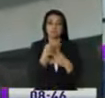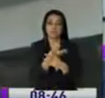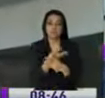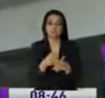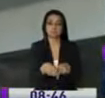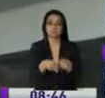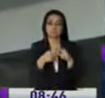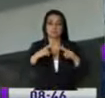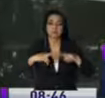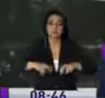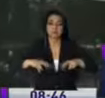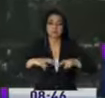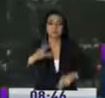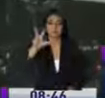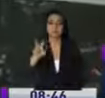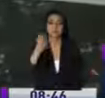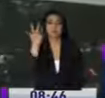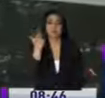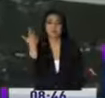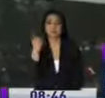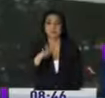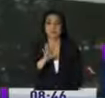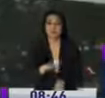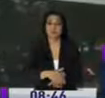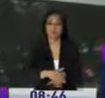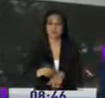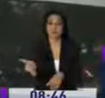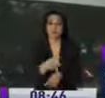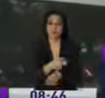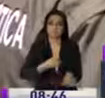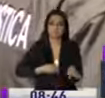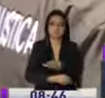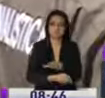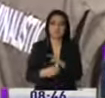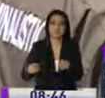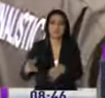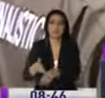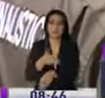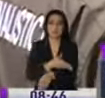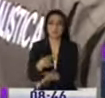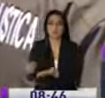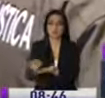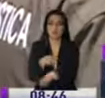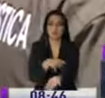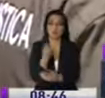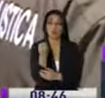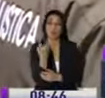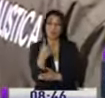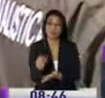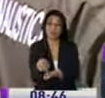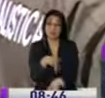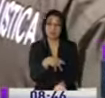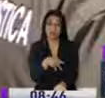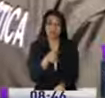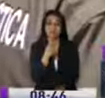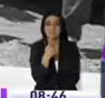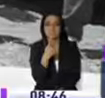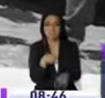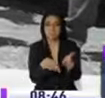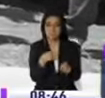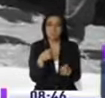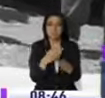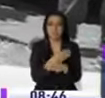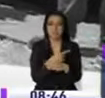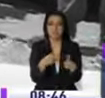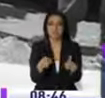de instrucción fiscal por 30 días por el presunto delito de sicariato sobre el monto que supuestamente pagó. Existen varias cifras, pero el